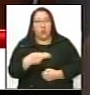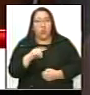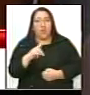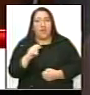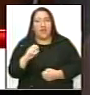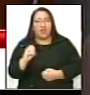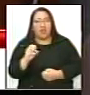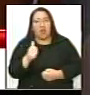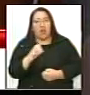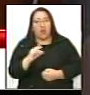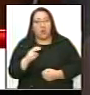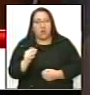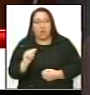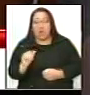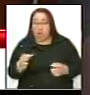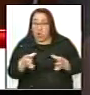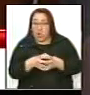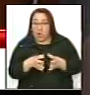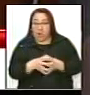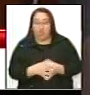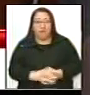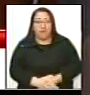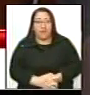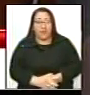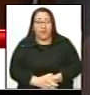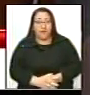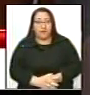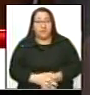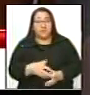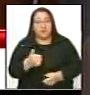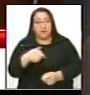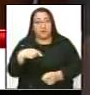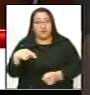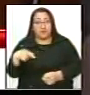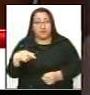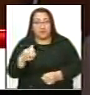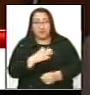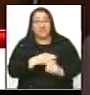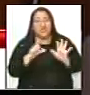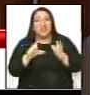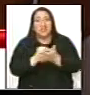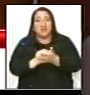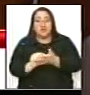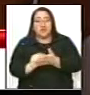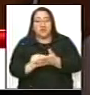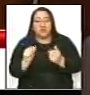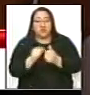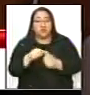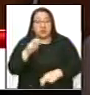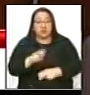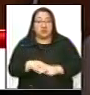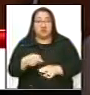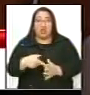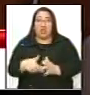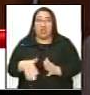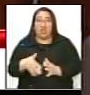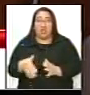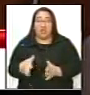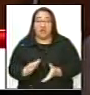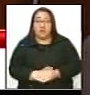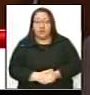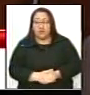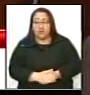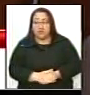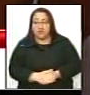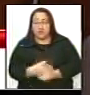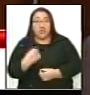Humberto Acuña. Y la bancada de Humberto Acuña, o la del APP, durante 7 meses nos dejó con una silla vacía. Yo